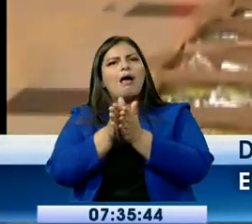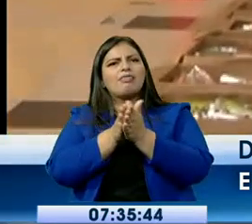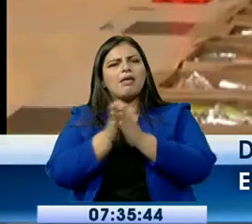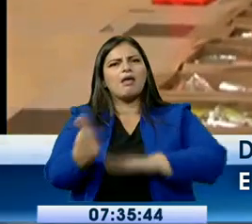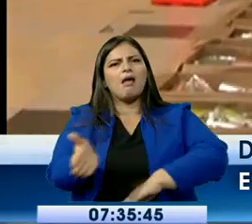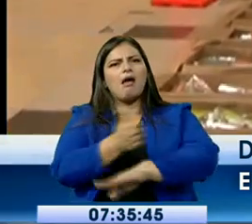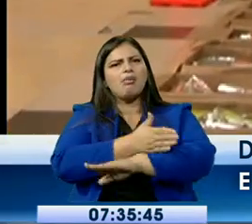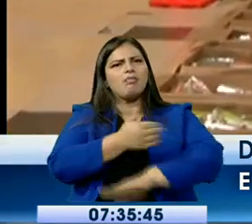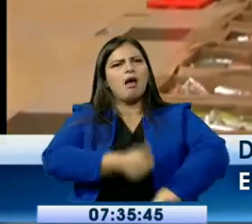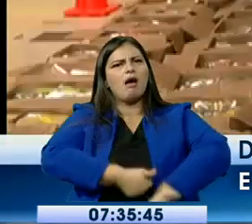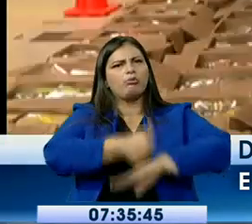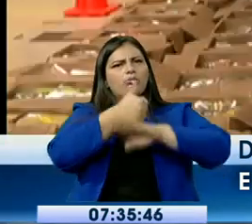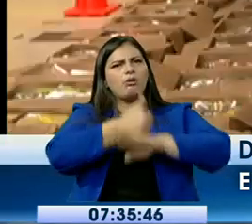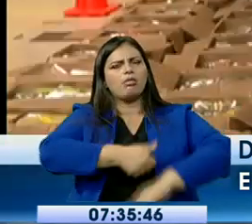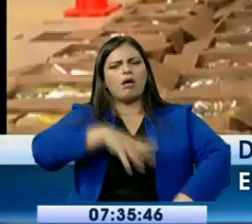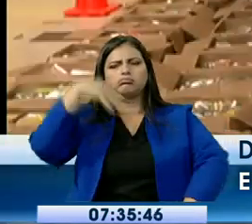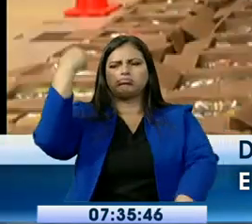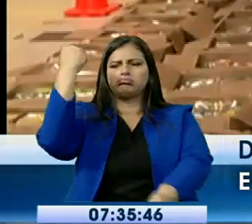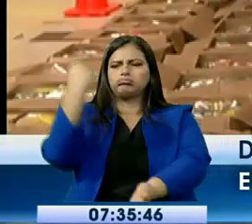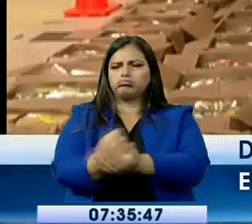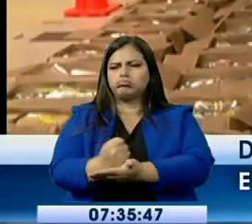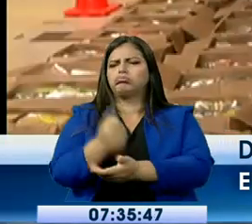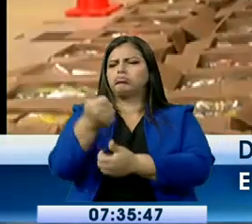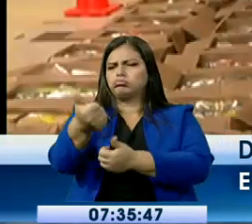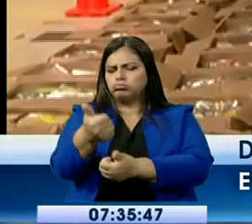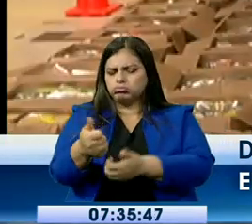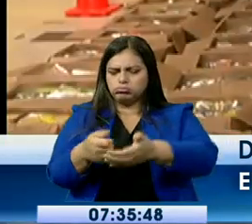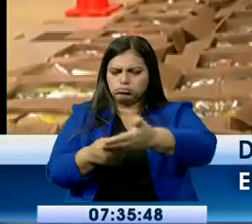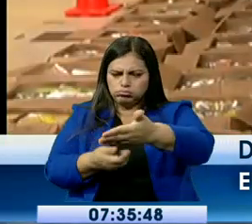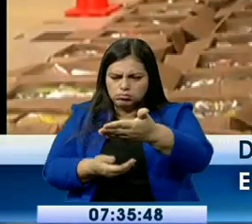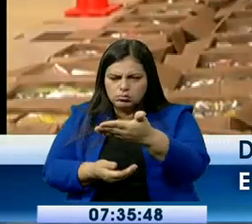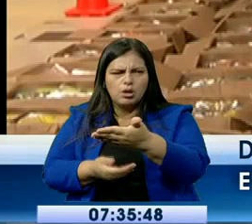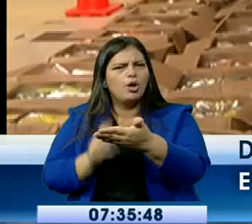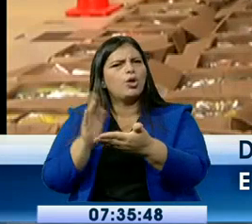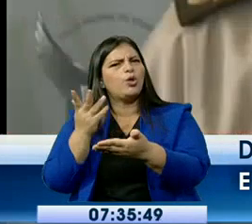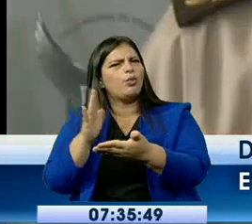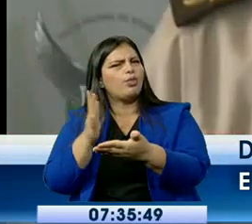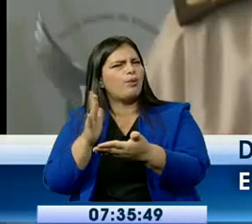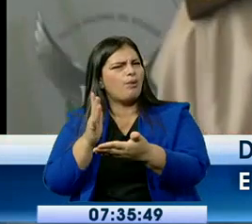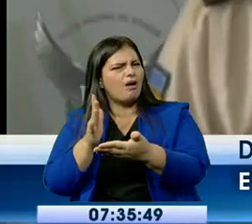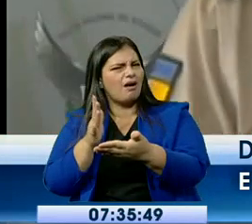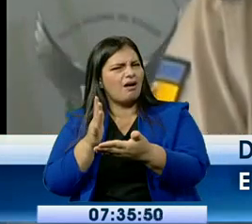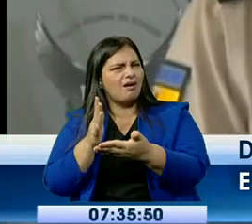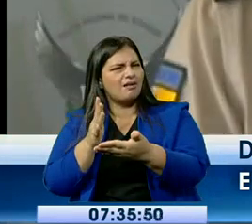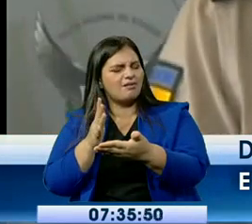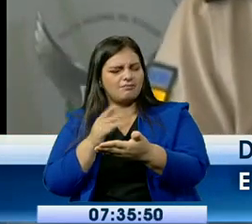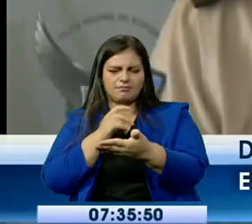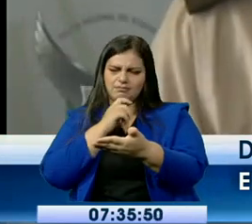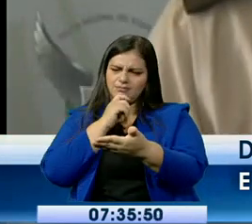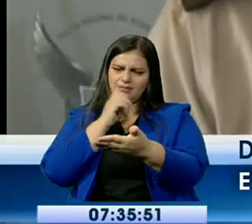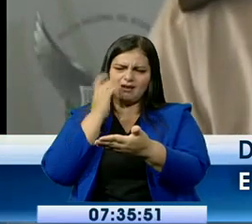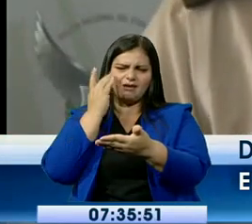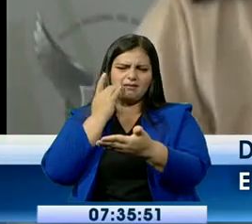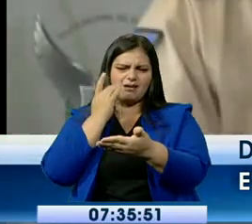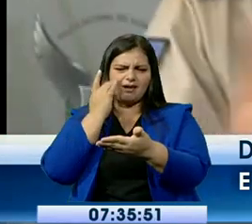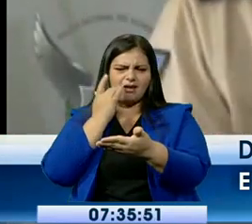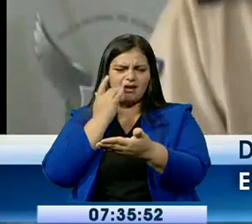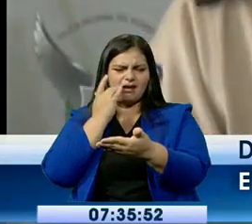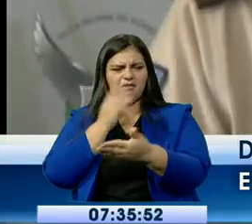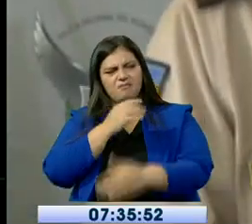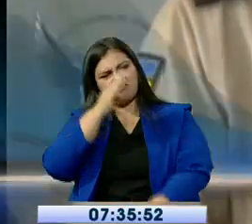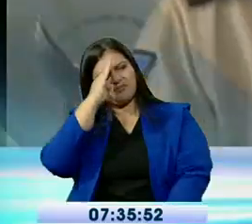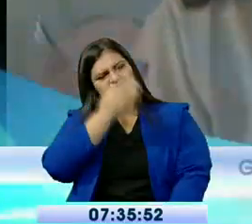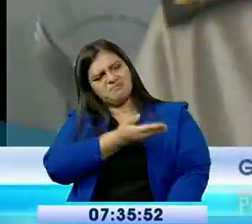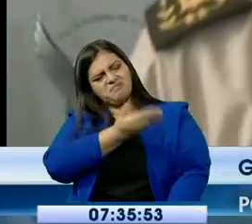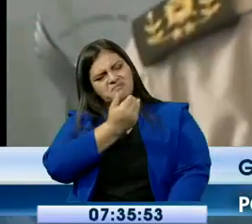a cargo sería nueva en el mercado. Es un procedimiento común en los narcotraficantes que crean empresas temporales nuevas, realizan una